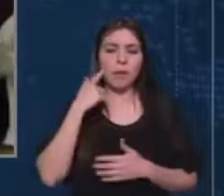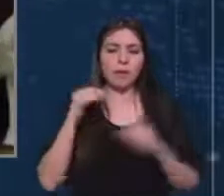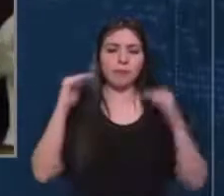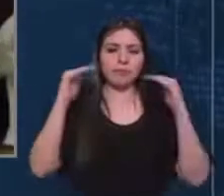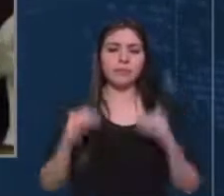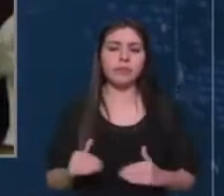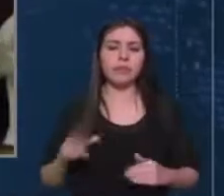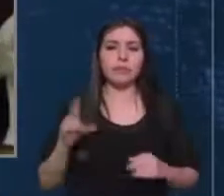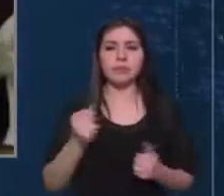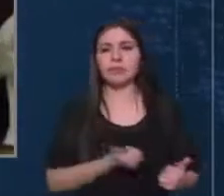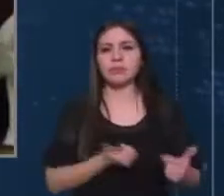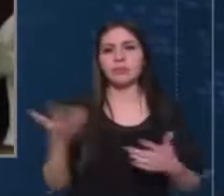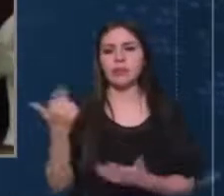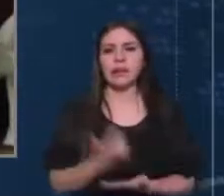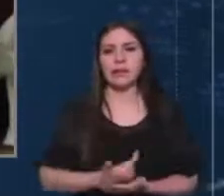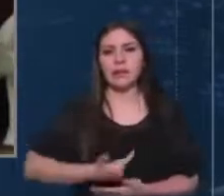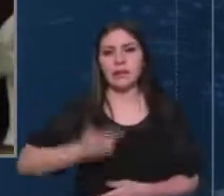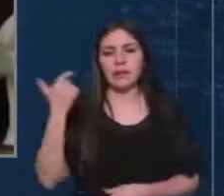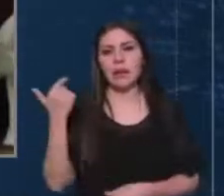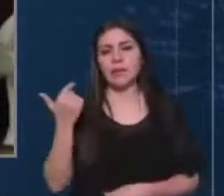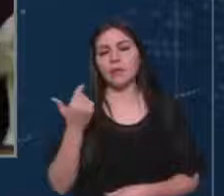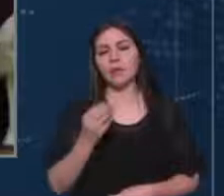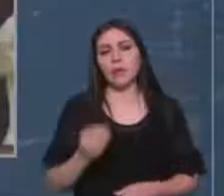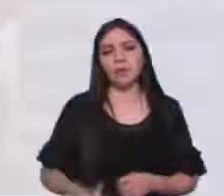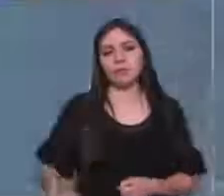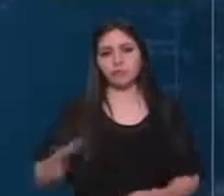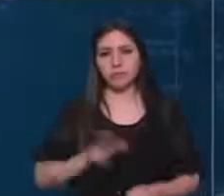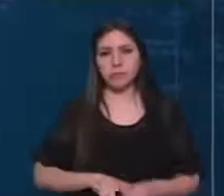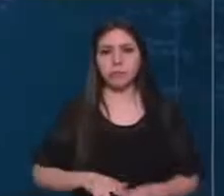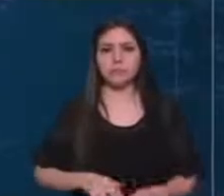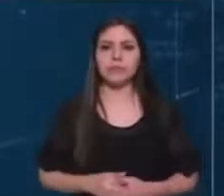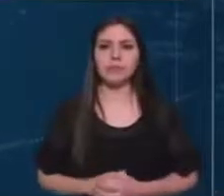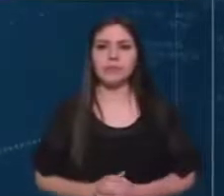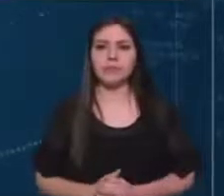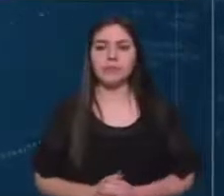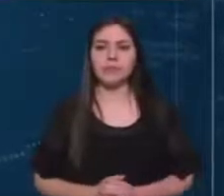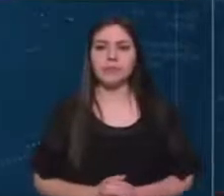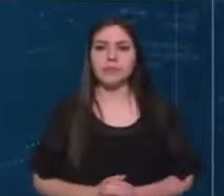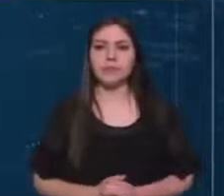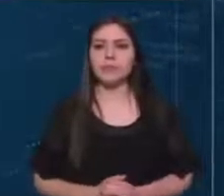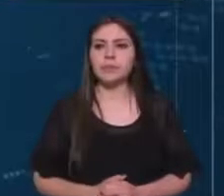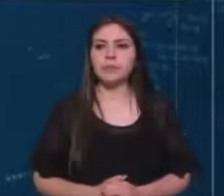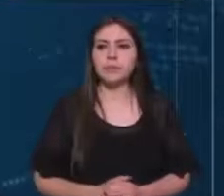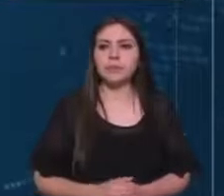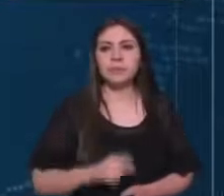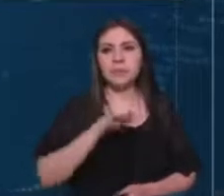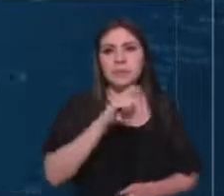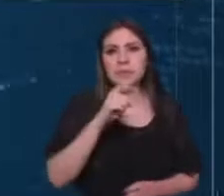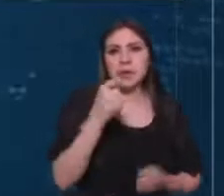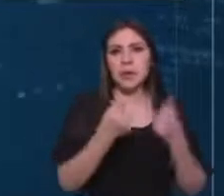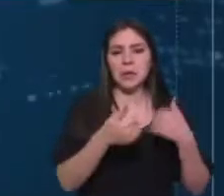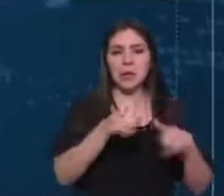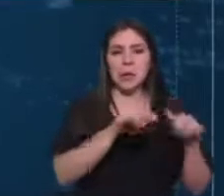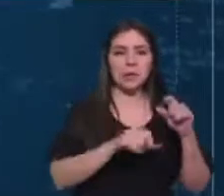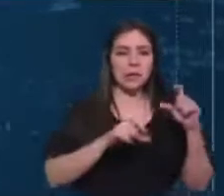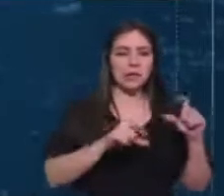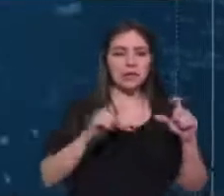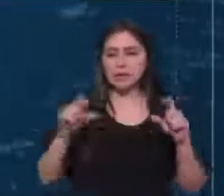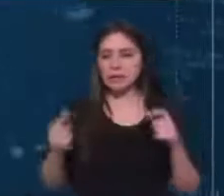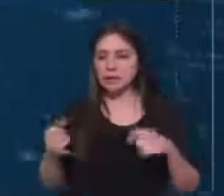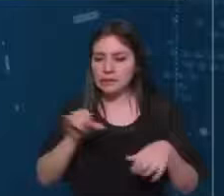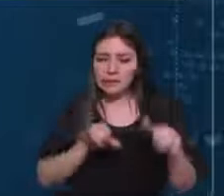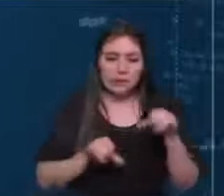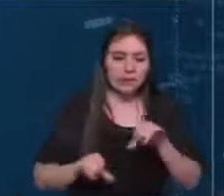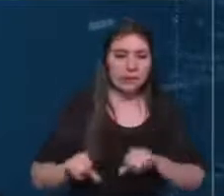de casos graves y, por supuesto, el de hospitalizaciones, ¿no? Combinar componentes de las vacunas, y en algunos países están decidiendo